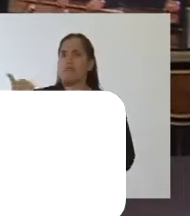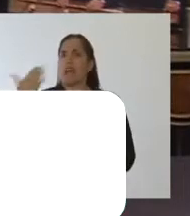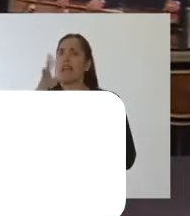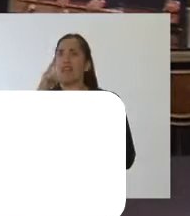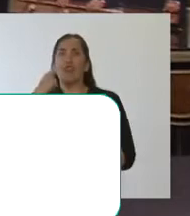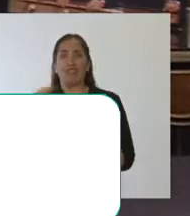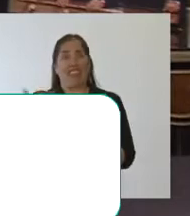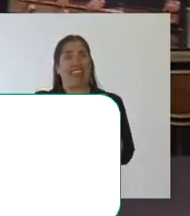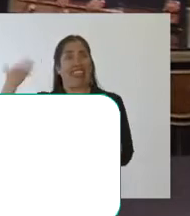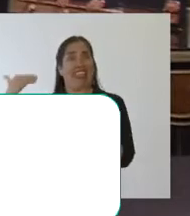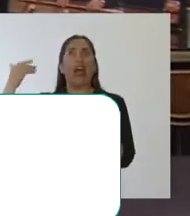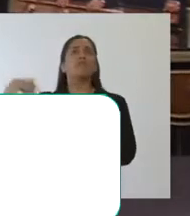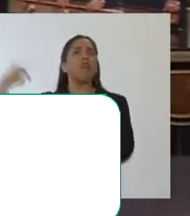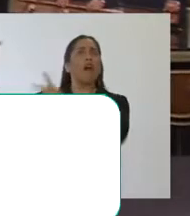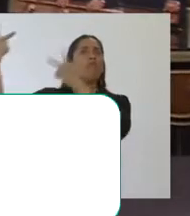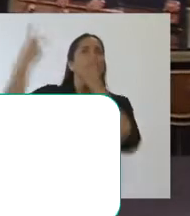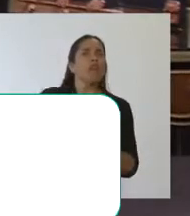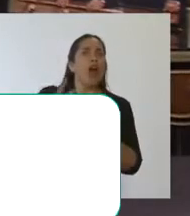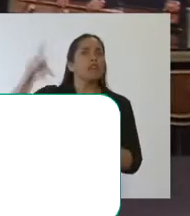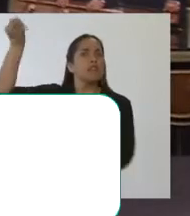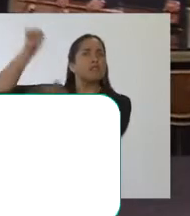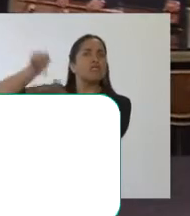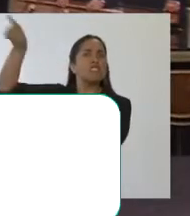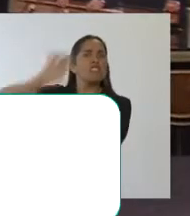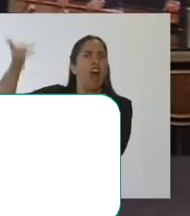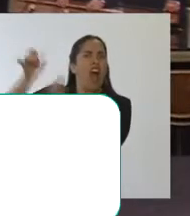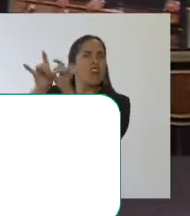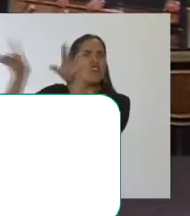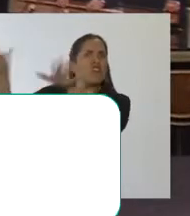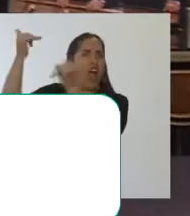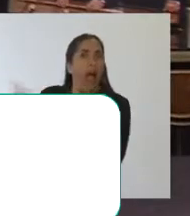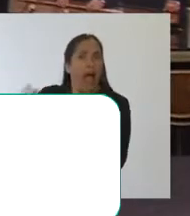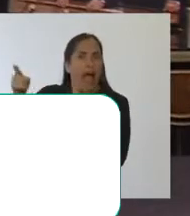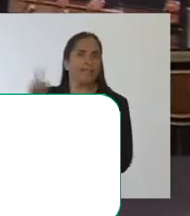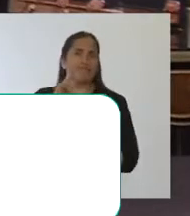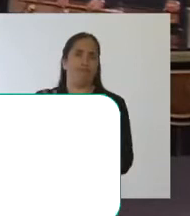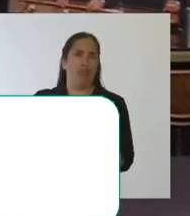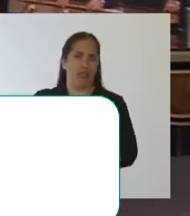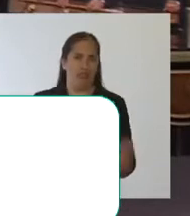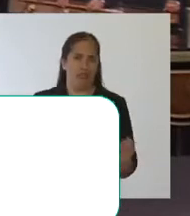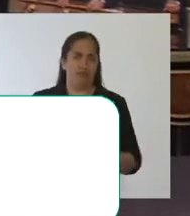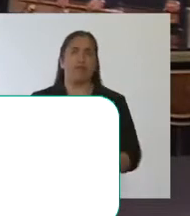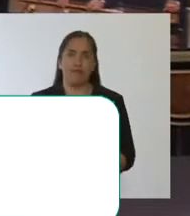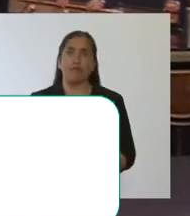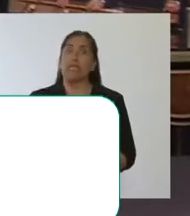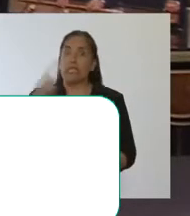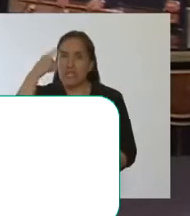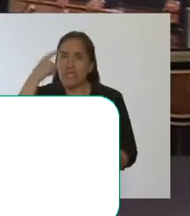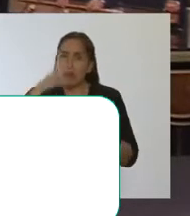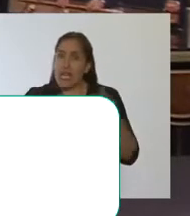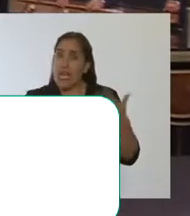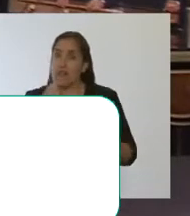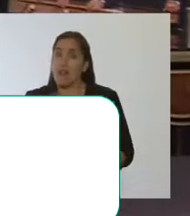días provenientes de países afectados que mencioné anteriormente. Es importante que comprendamos que